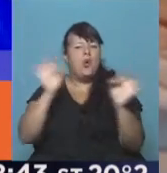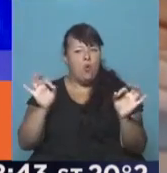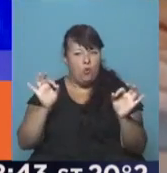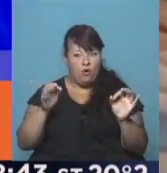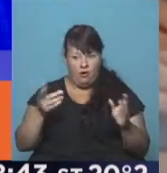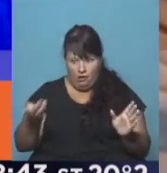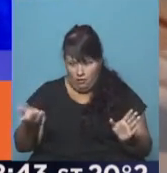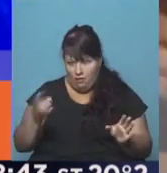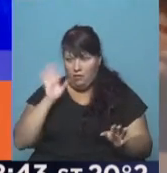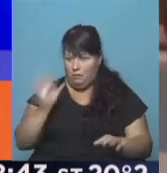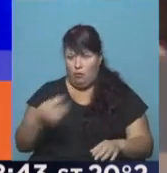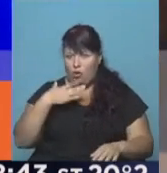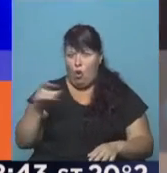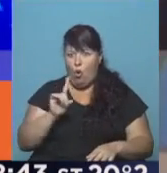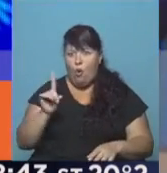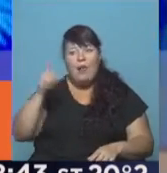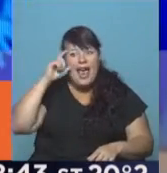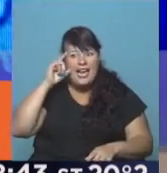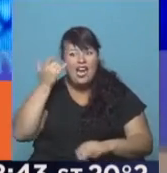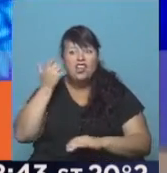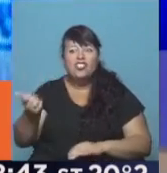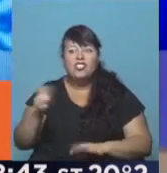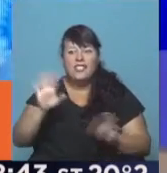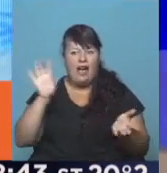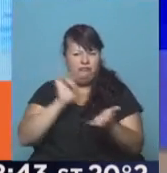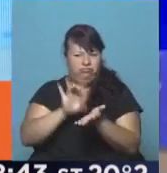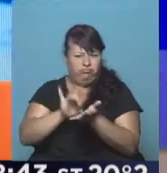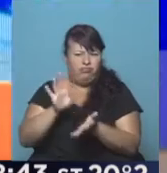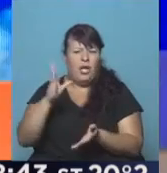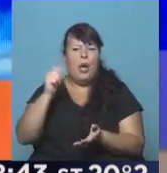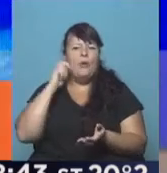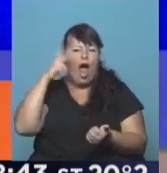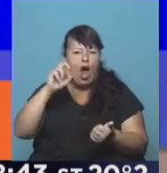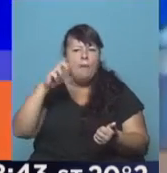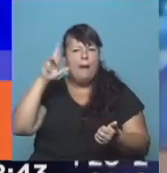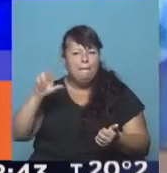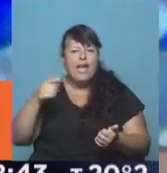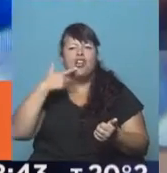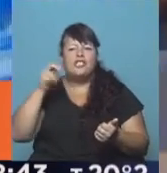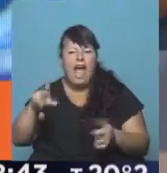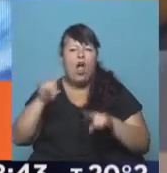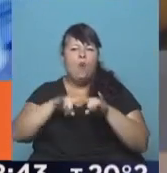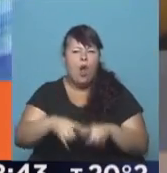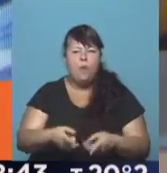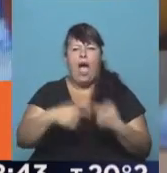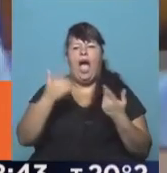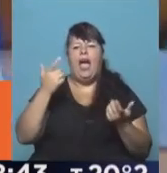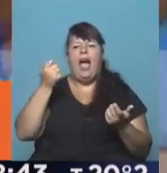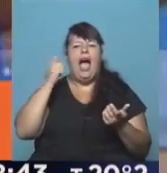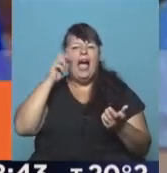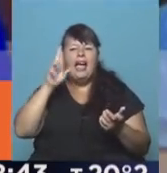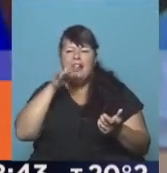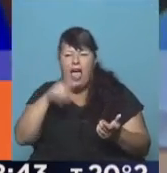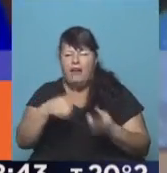algo que claramente no ocurrió porque en enero ya tenías despidos en bancos en pan pero en sancor en volkswagen en agr clarín